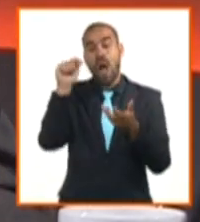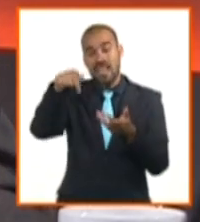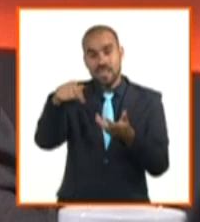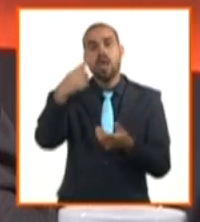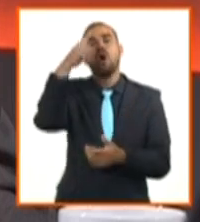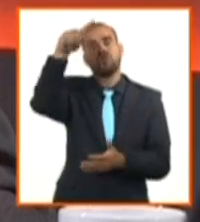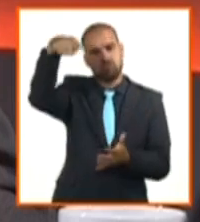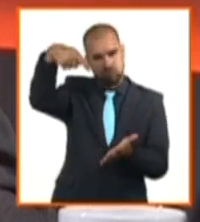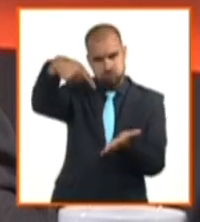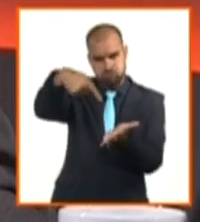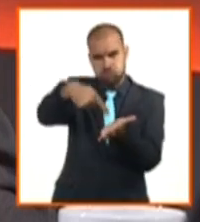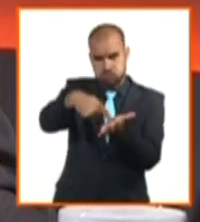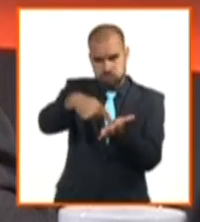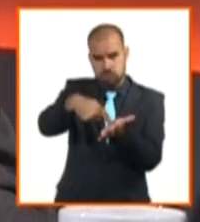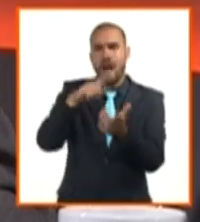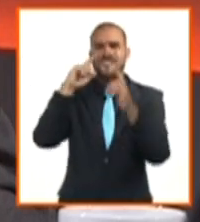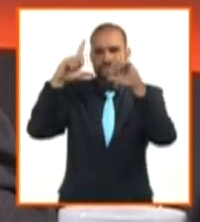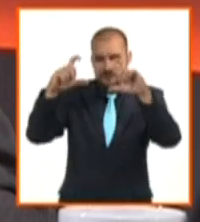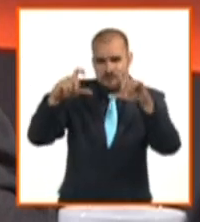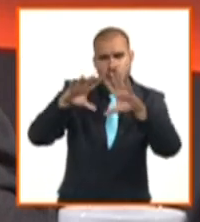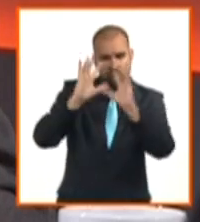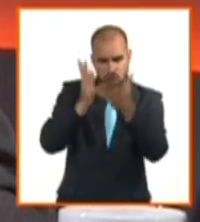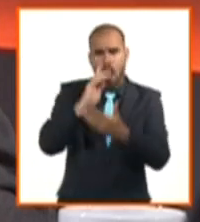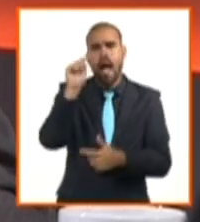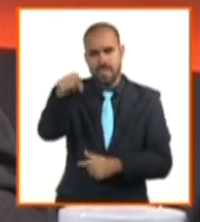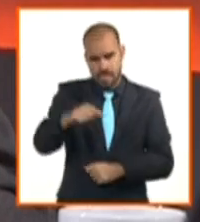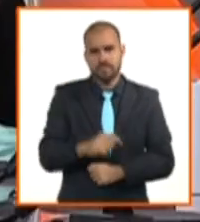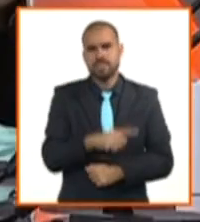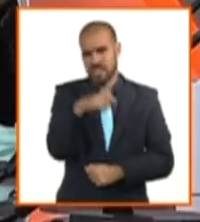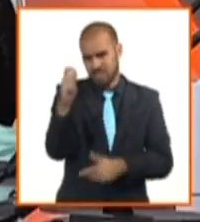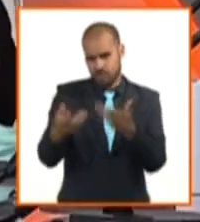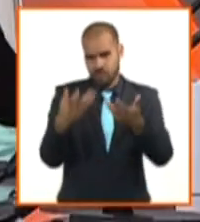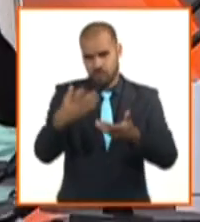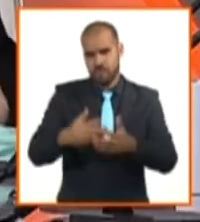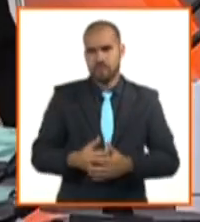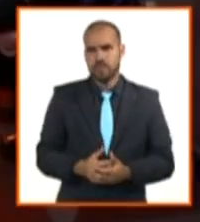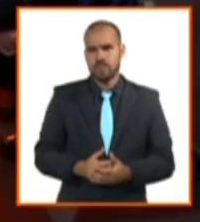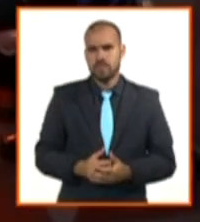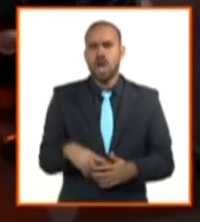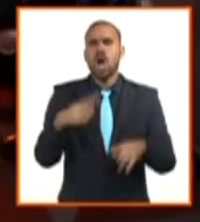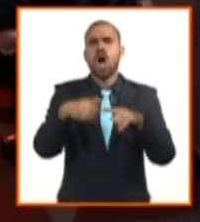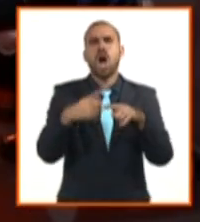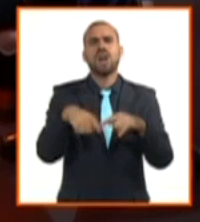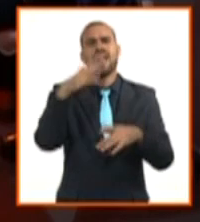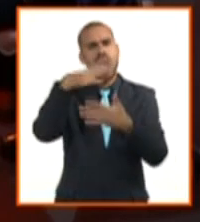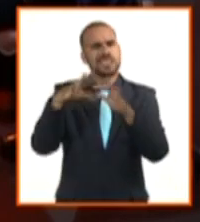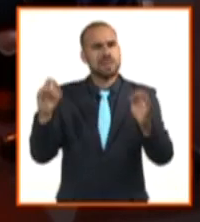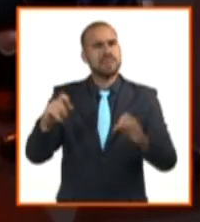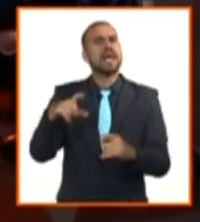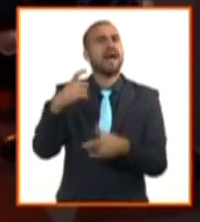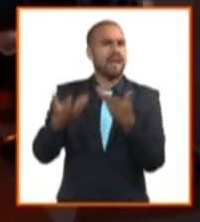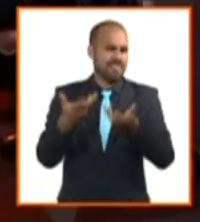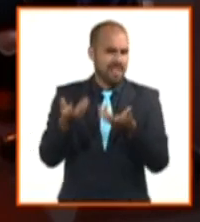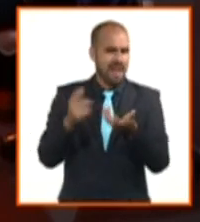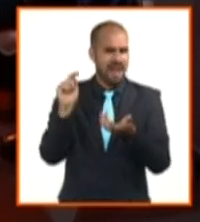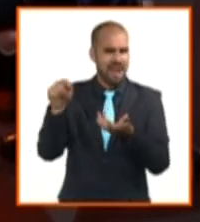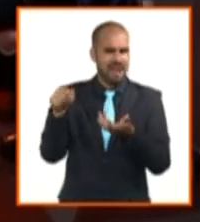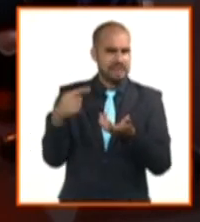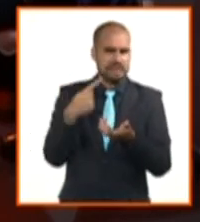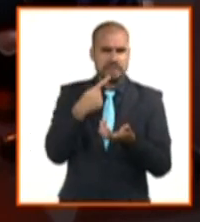documentado con fotografía y todo en cienfuegos y en candelaria esta red candelaria fue también un evento significativo